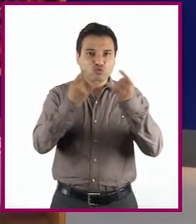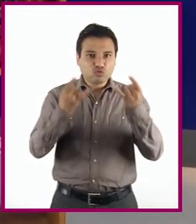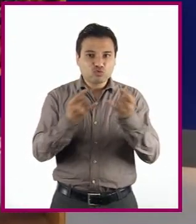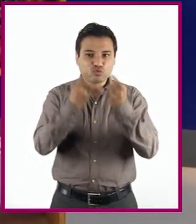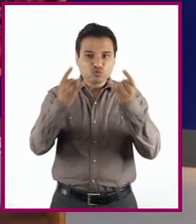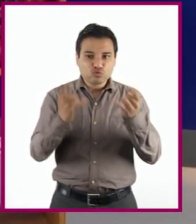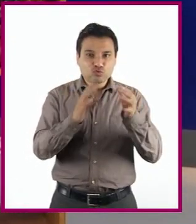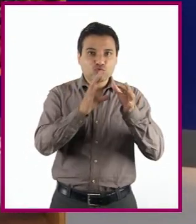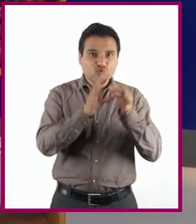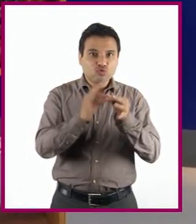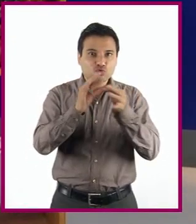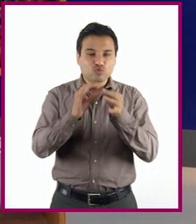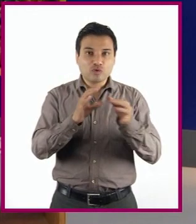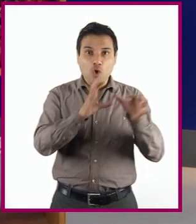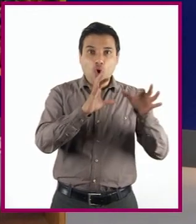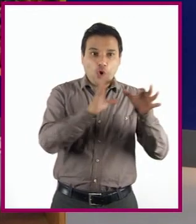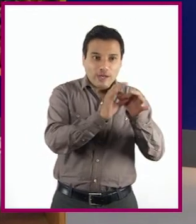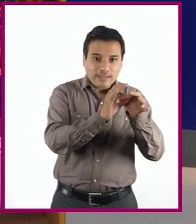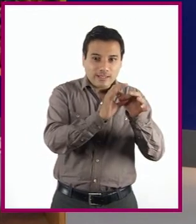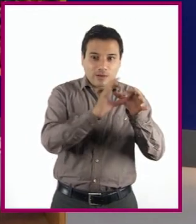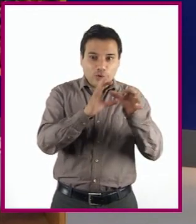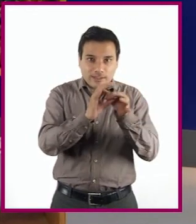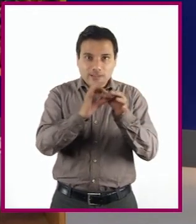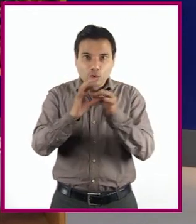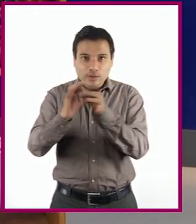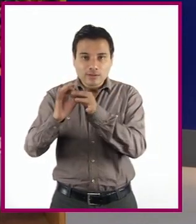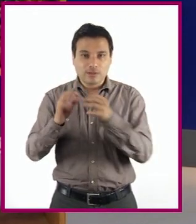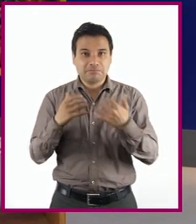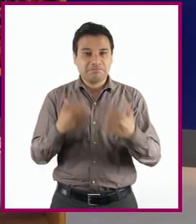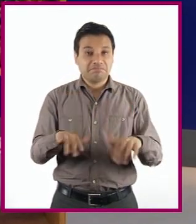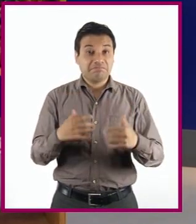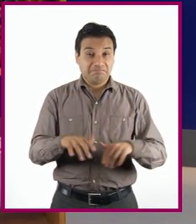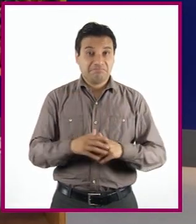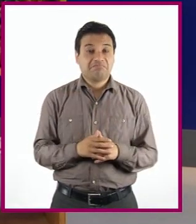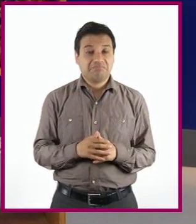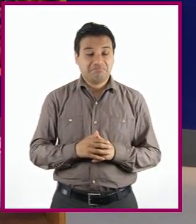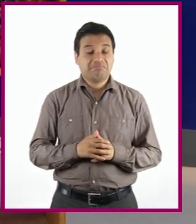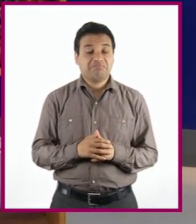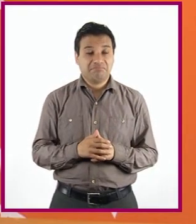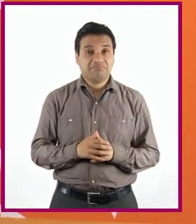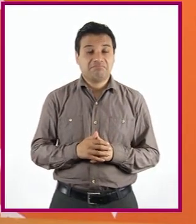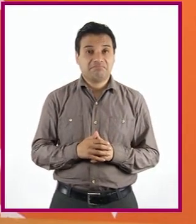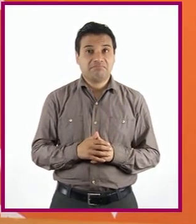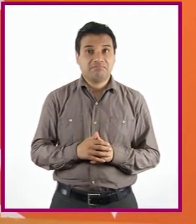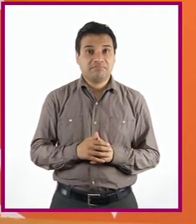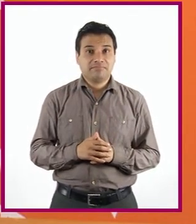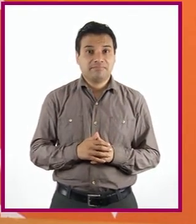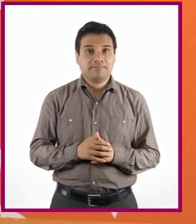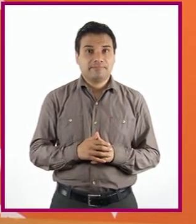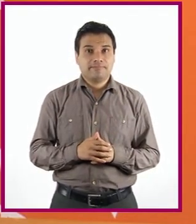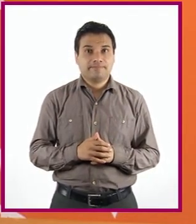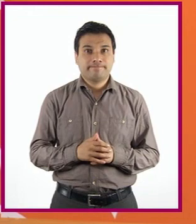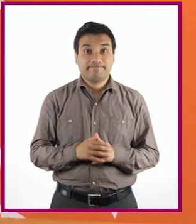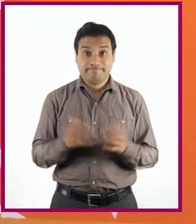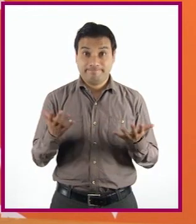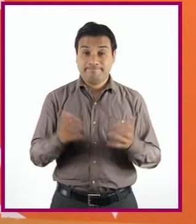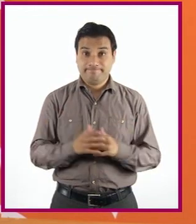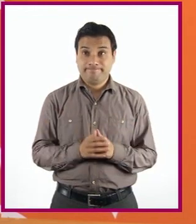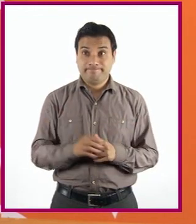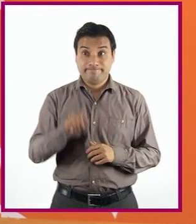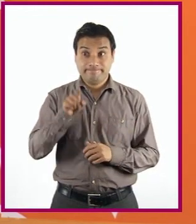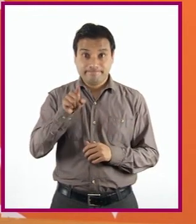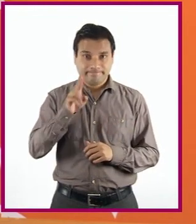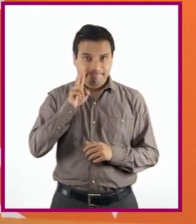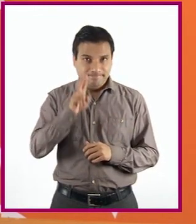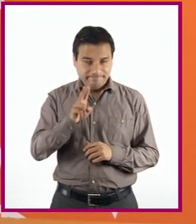la manera de ir conectando en tiempos diferentes aspectos de su vida. Qué importante que te hayas percatado